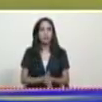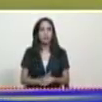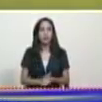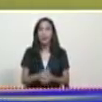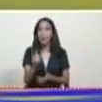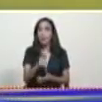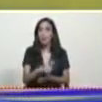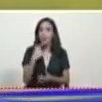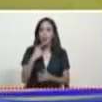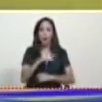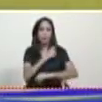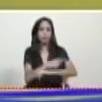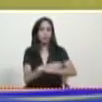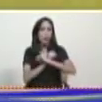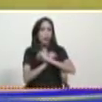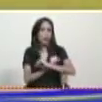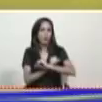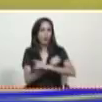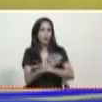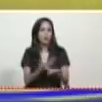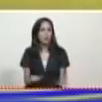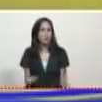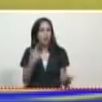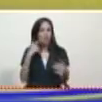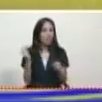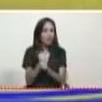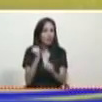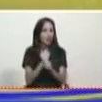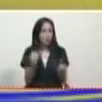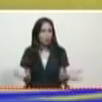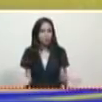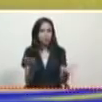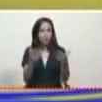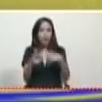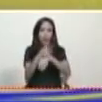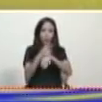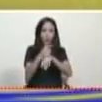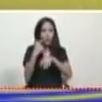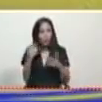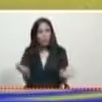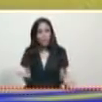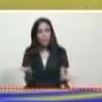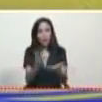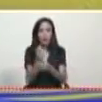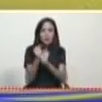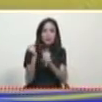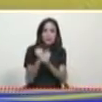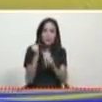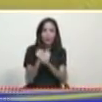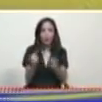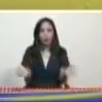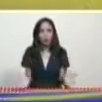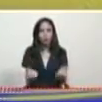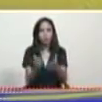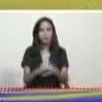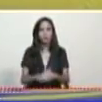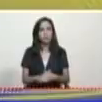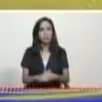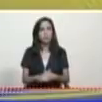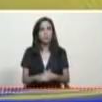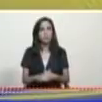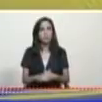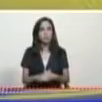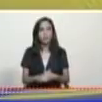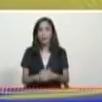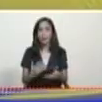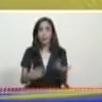de eficacia, de eficiencia, de gobierno, para lograr lo que nos